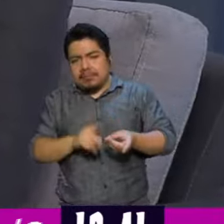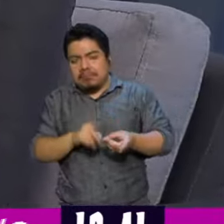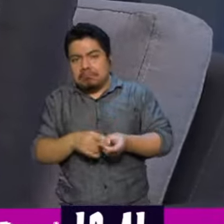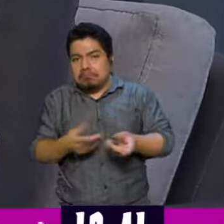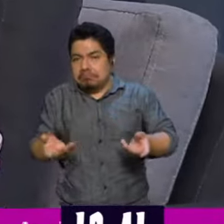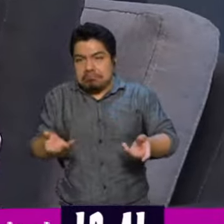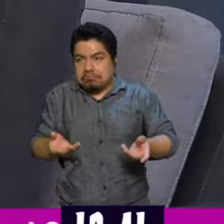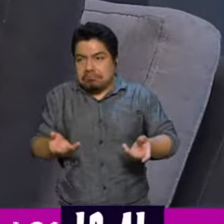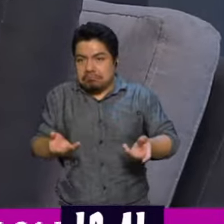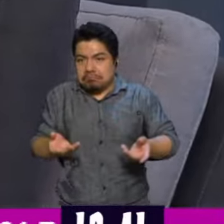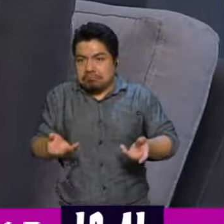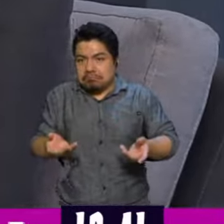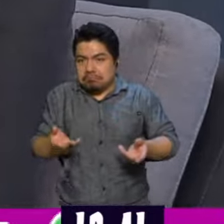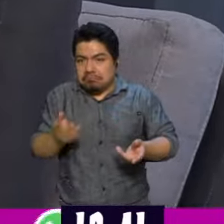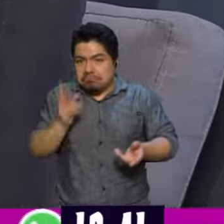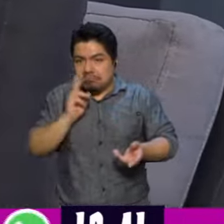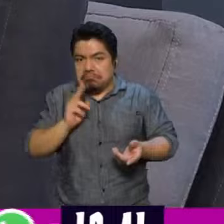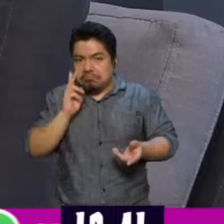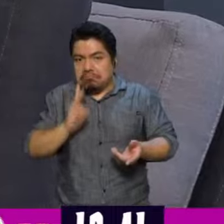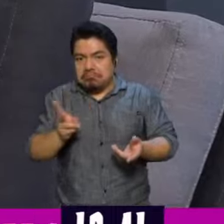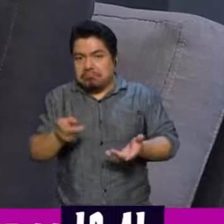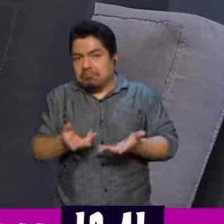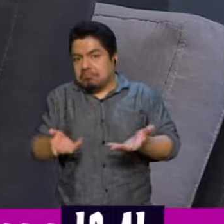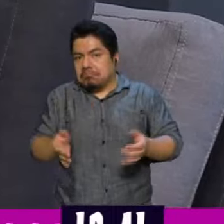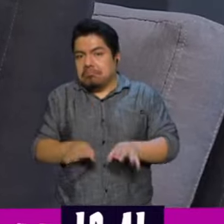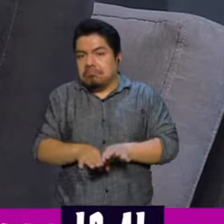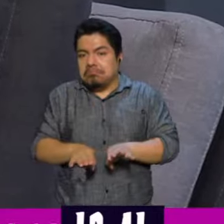alguien que te agarre de su aprendiz? Puso cara de...